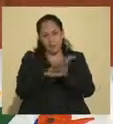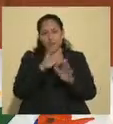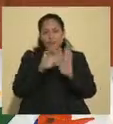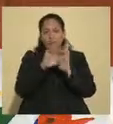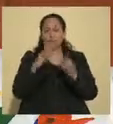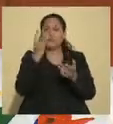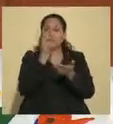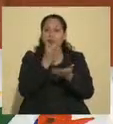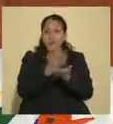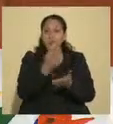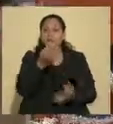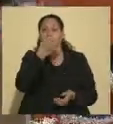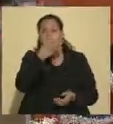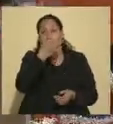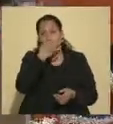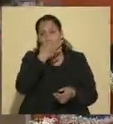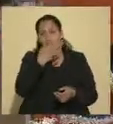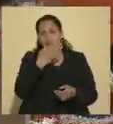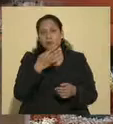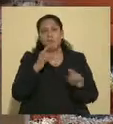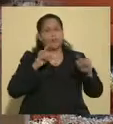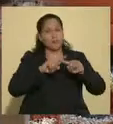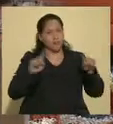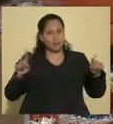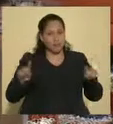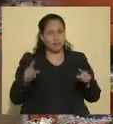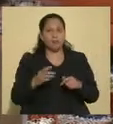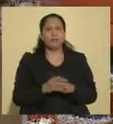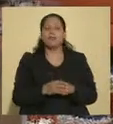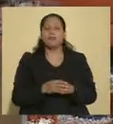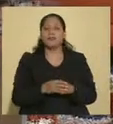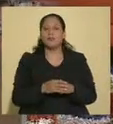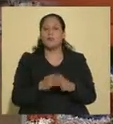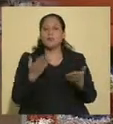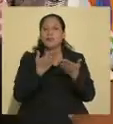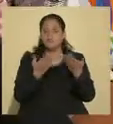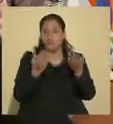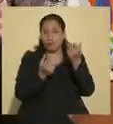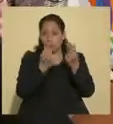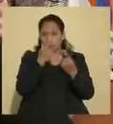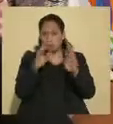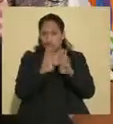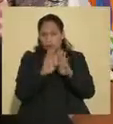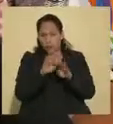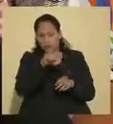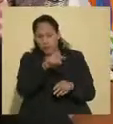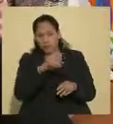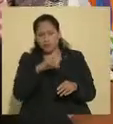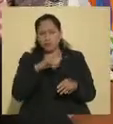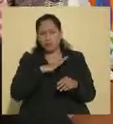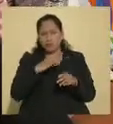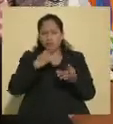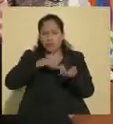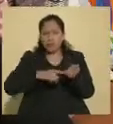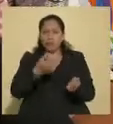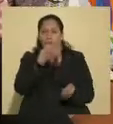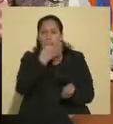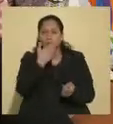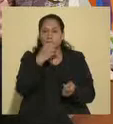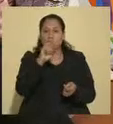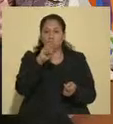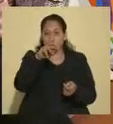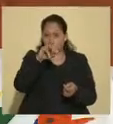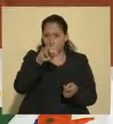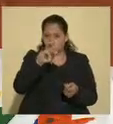anticonceptivos de hoy ya son totalmente diferentes, hay unos que son inertes, otros que sí tienen alguna hormona, pero si